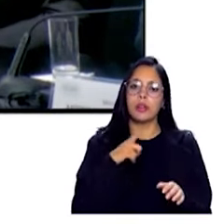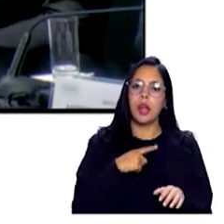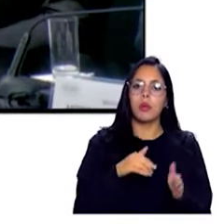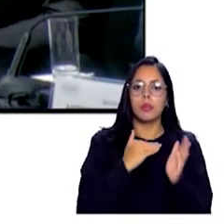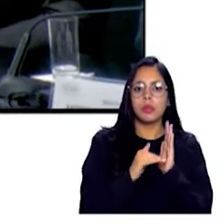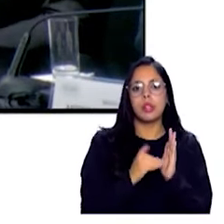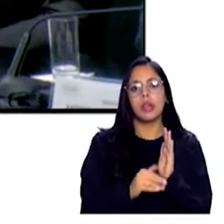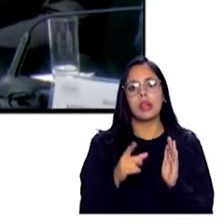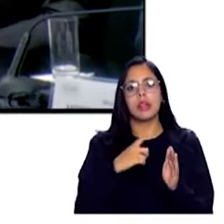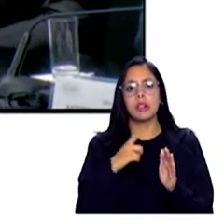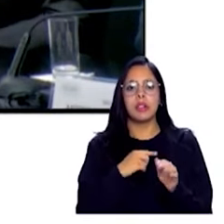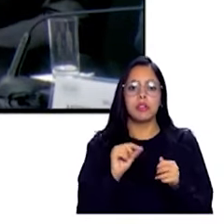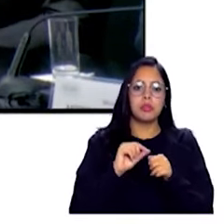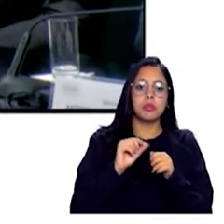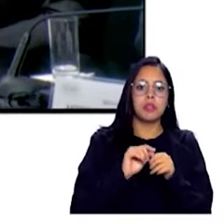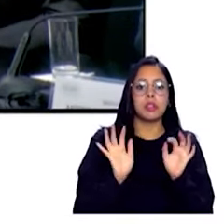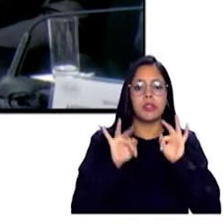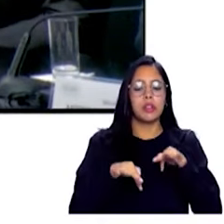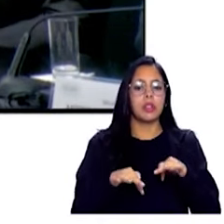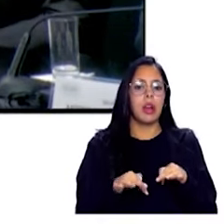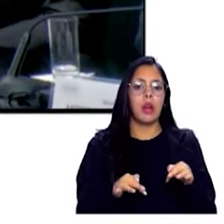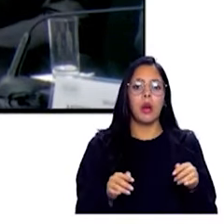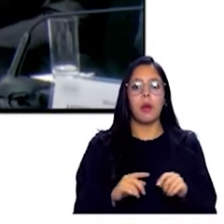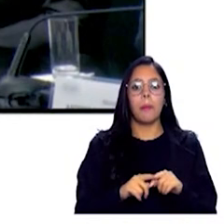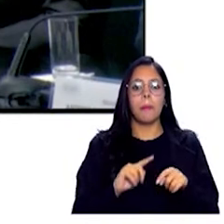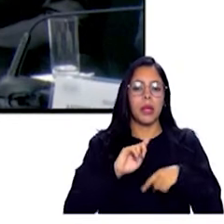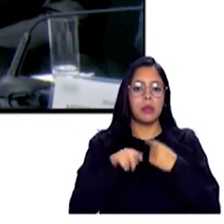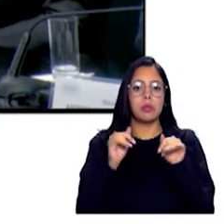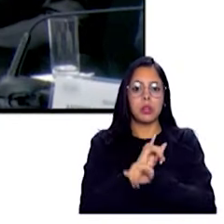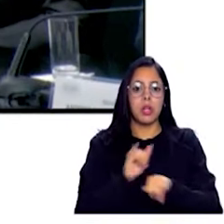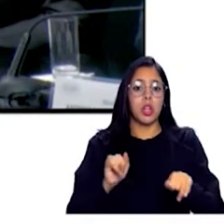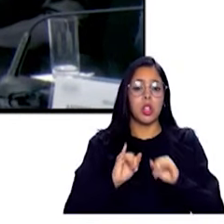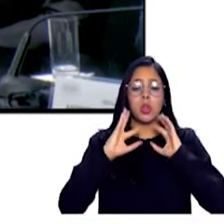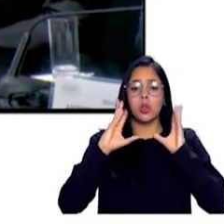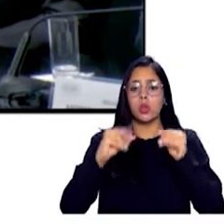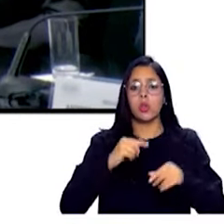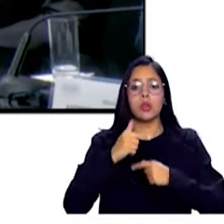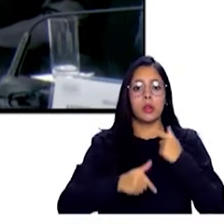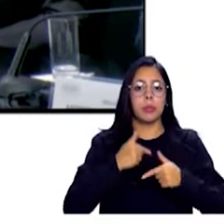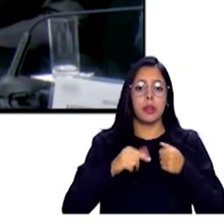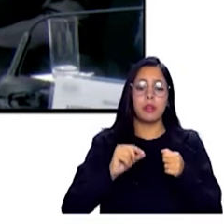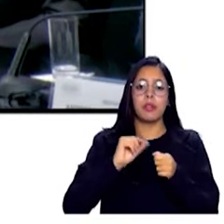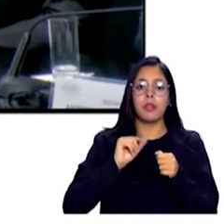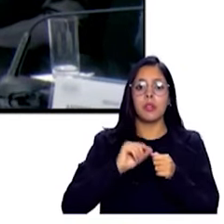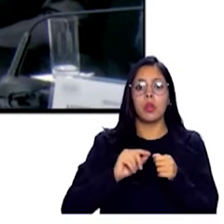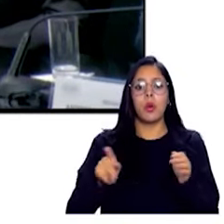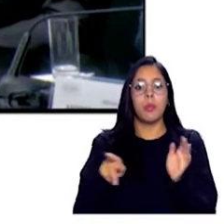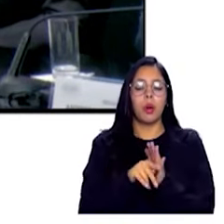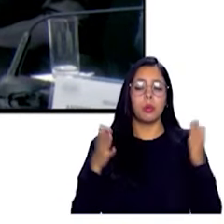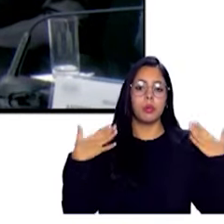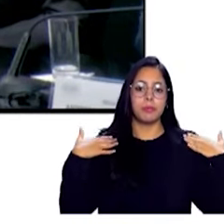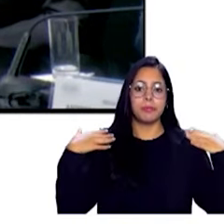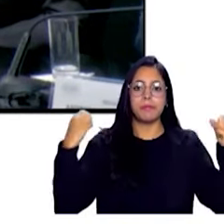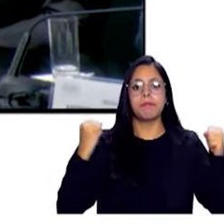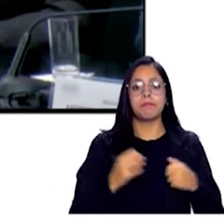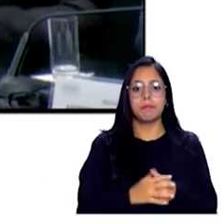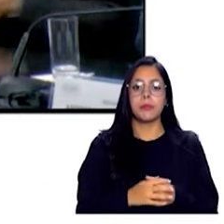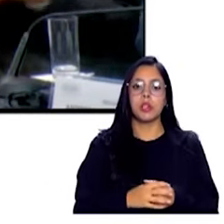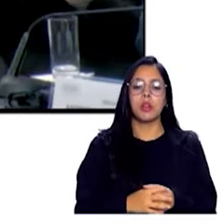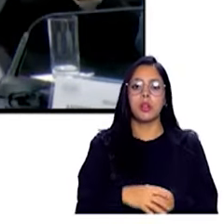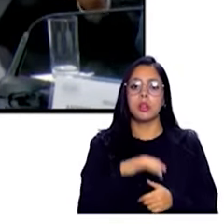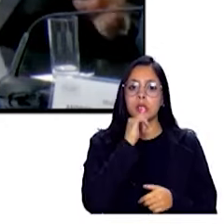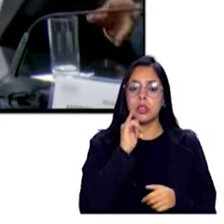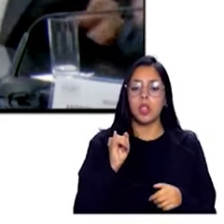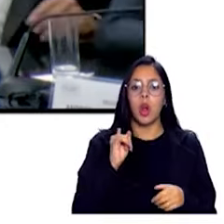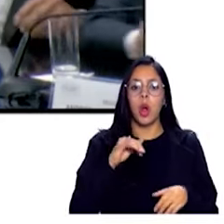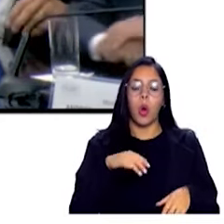publicarlo dec que todo el trabajo lo hacemos personalmente un magistrado de sal segunda además de resolver